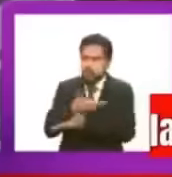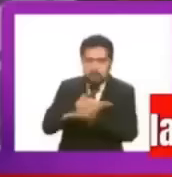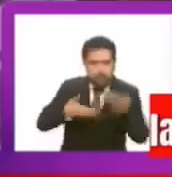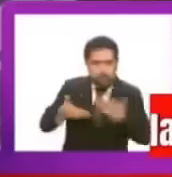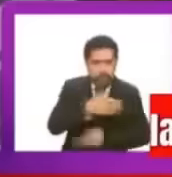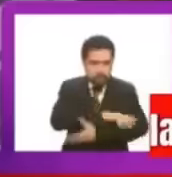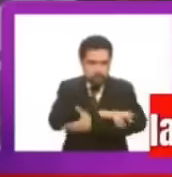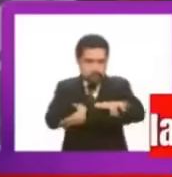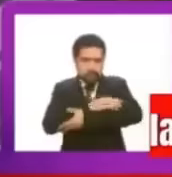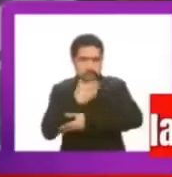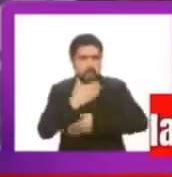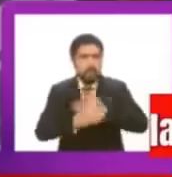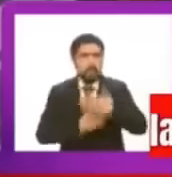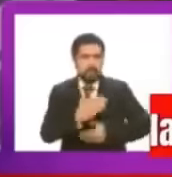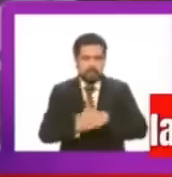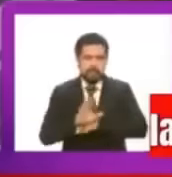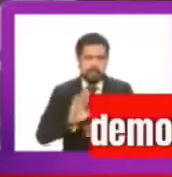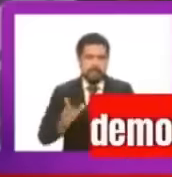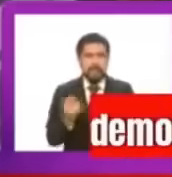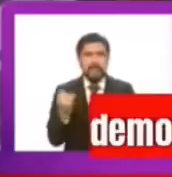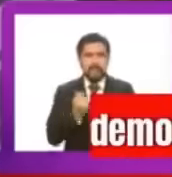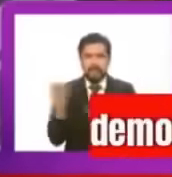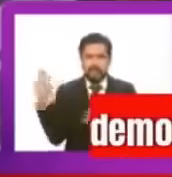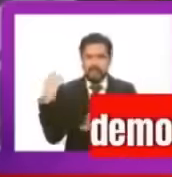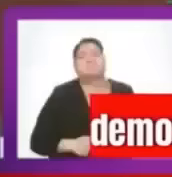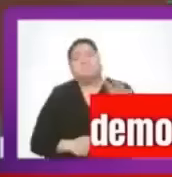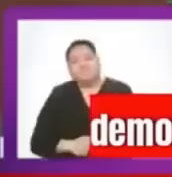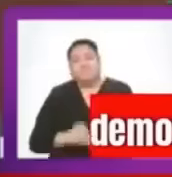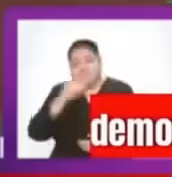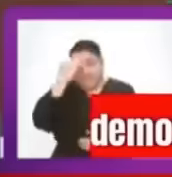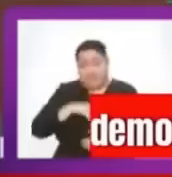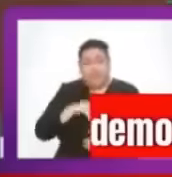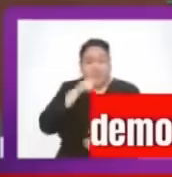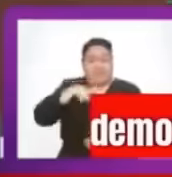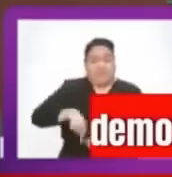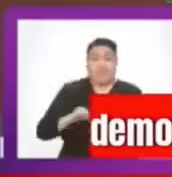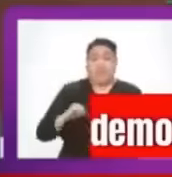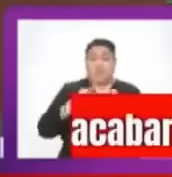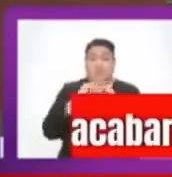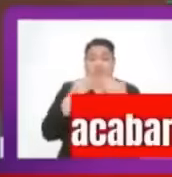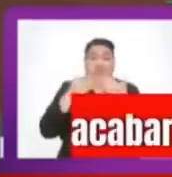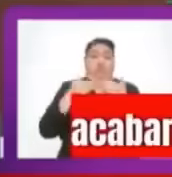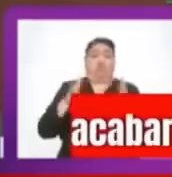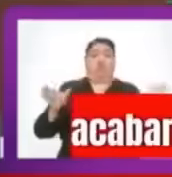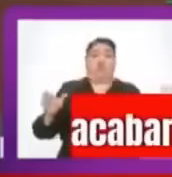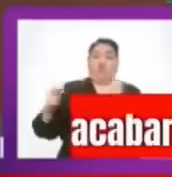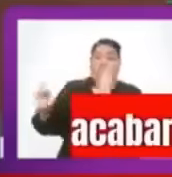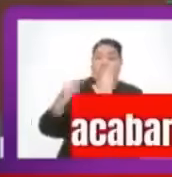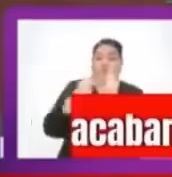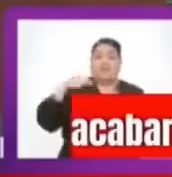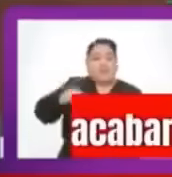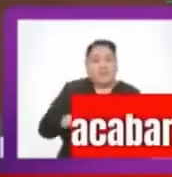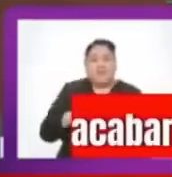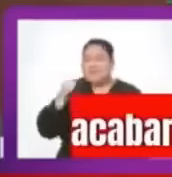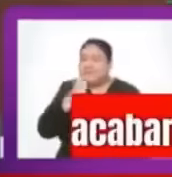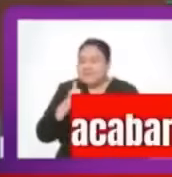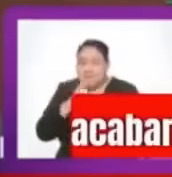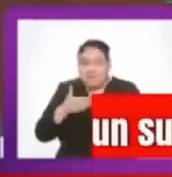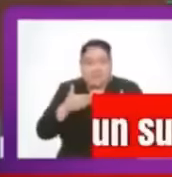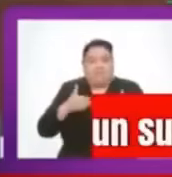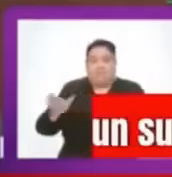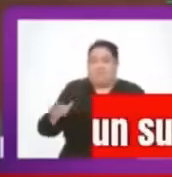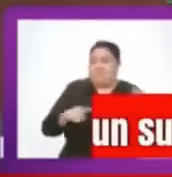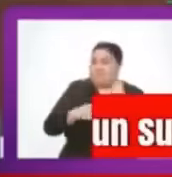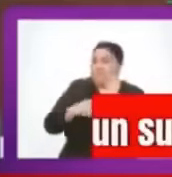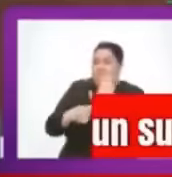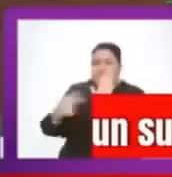la desaparición del INAI se está demostrando que la corrupción se va a acabar, porque es el colmo que dentro de